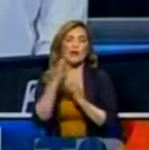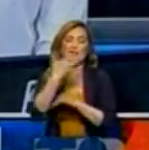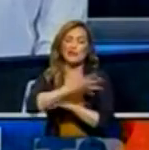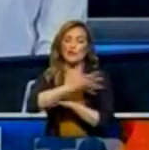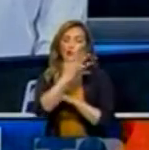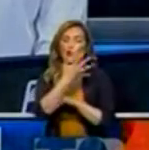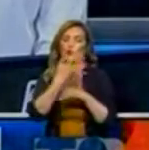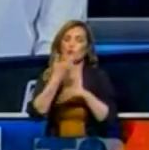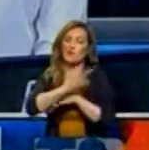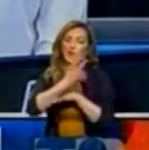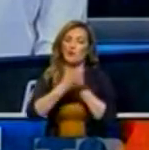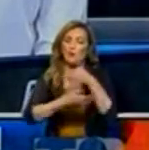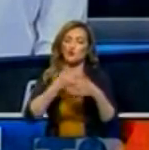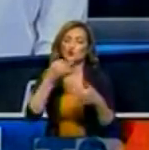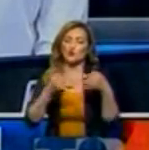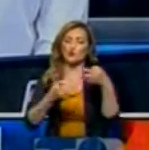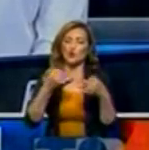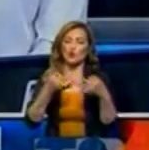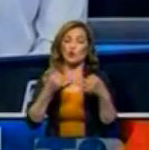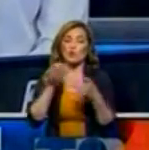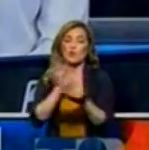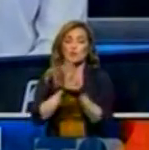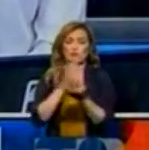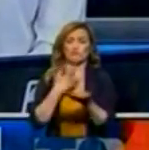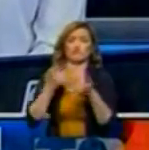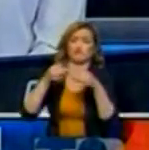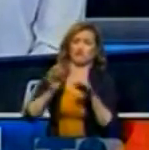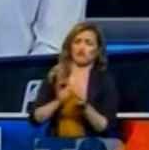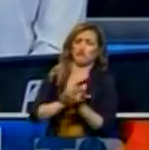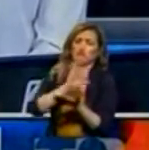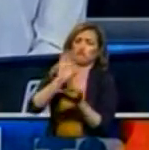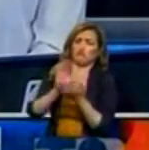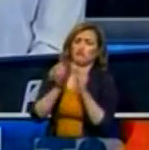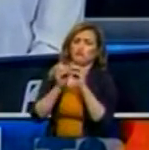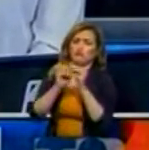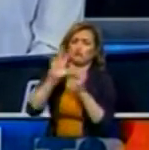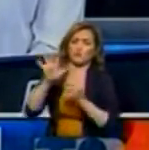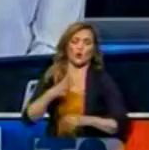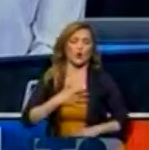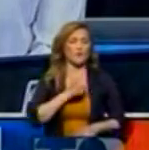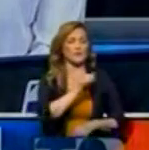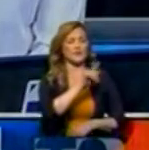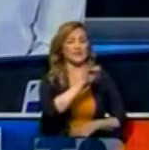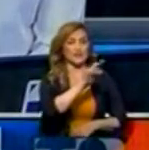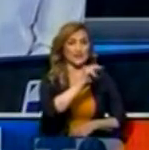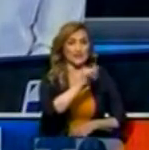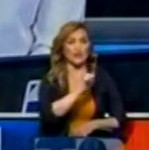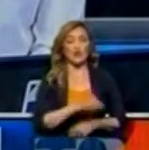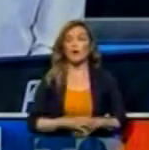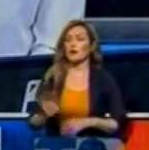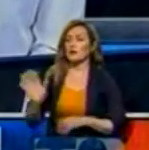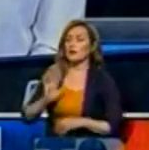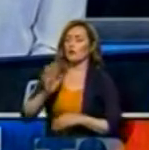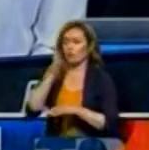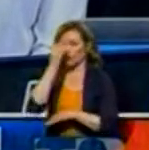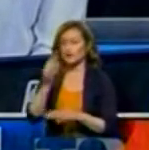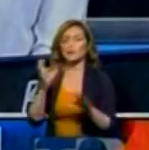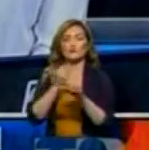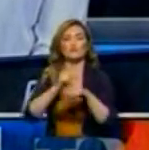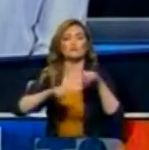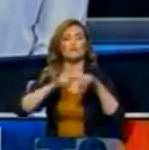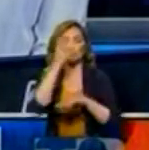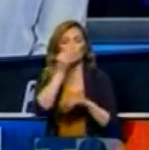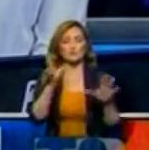de dinero para Alianza País. Hola, Diana. Milton, amigos, muy buenas noches. Otro de los convocados confirmó que